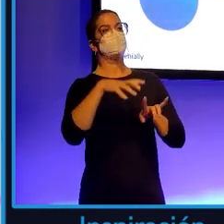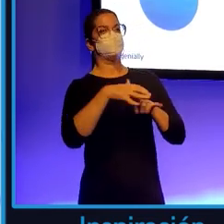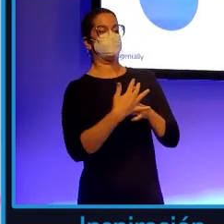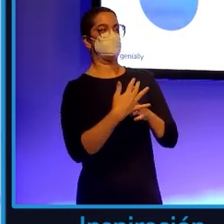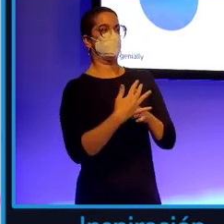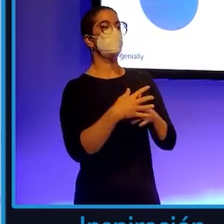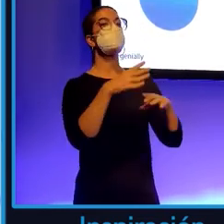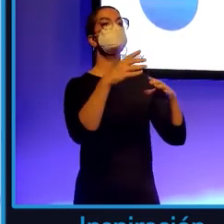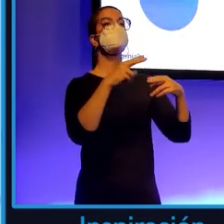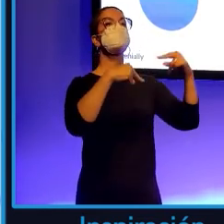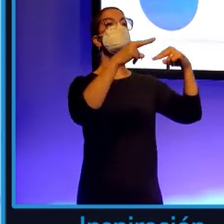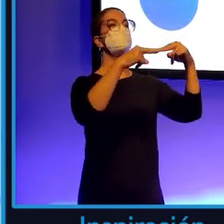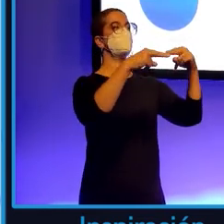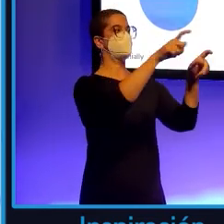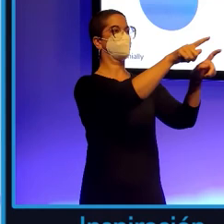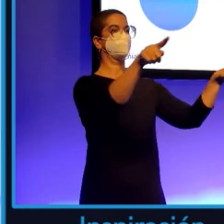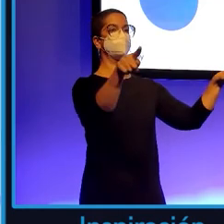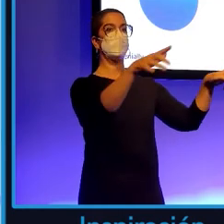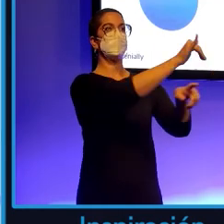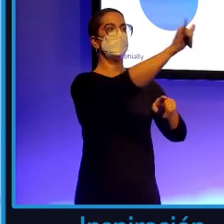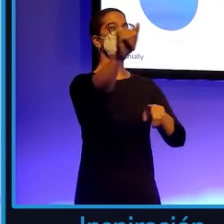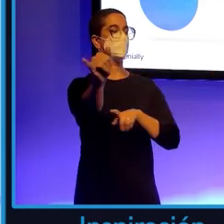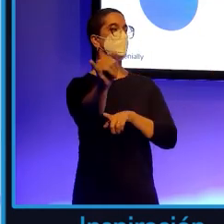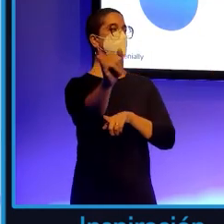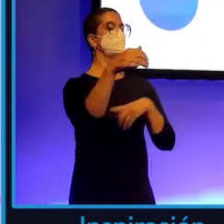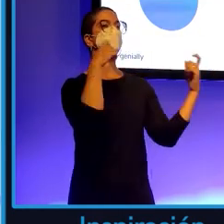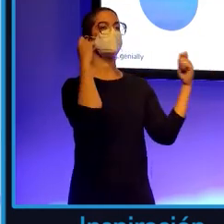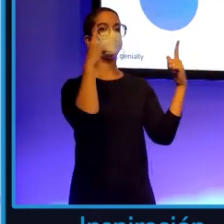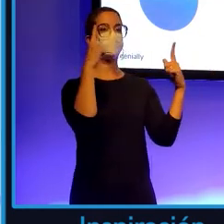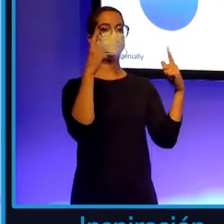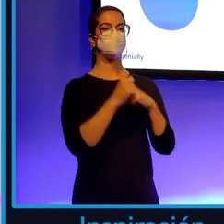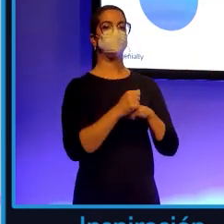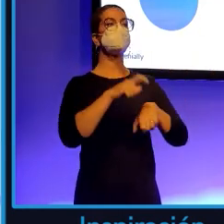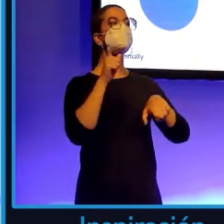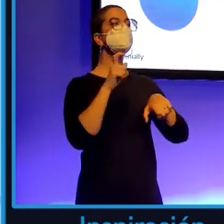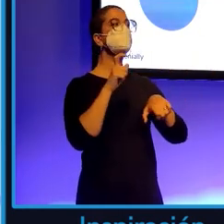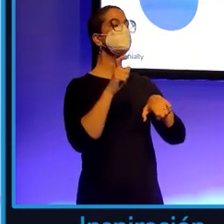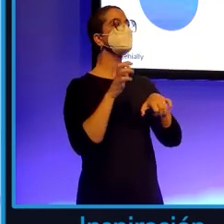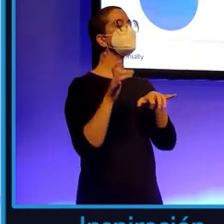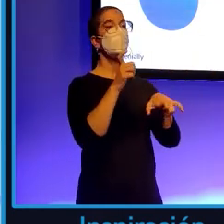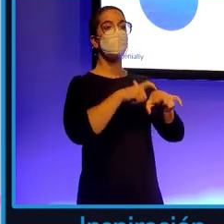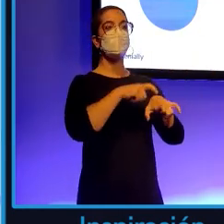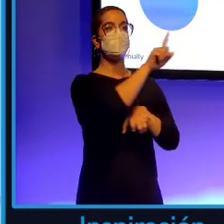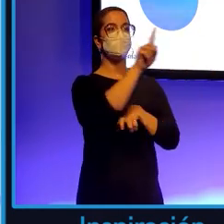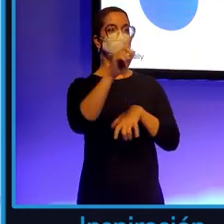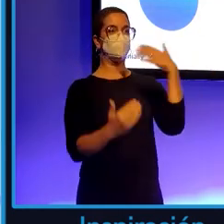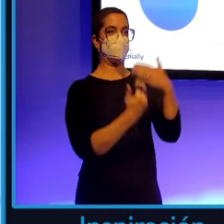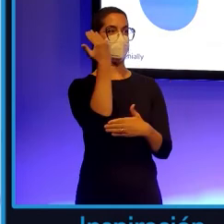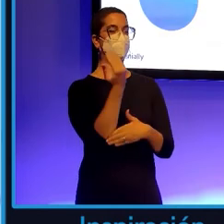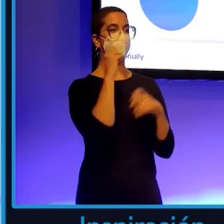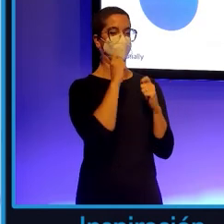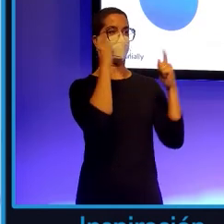luego en la mano y no me ha dado cuenta en prácticamente las 11 de las mañana que no han dejado de